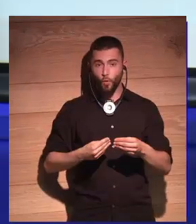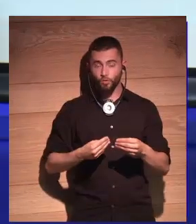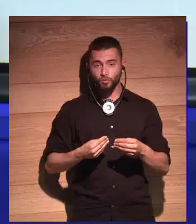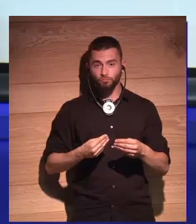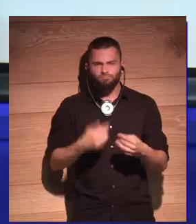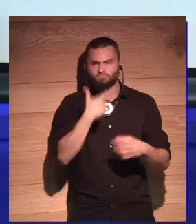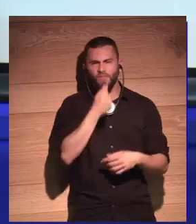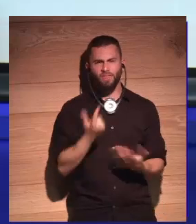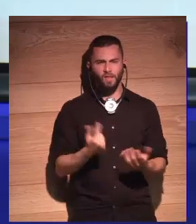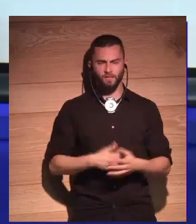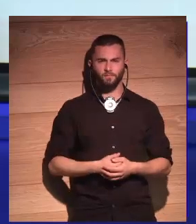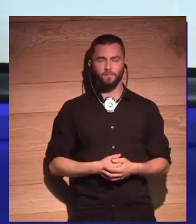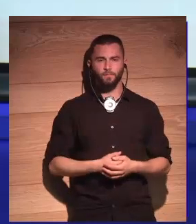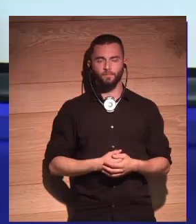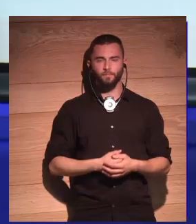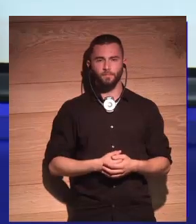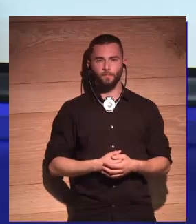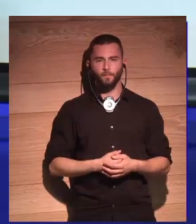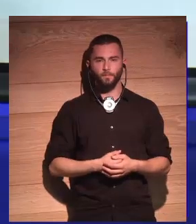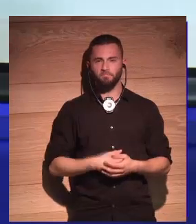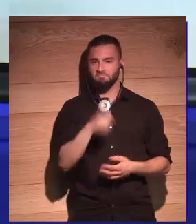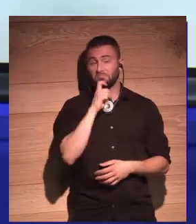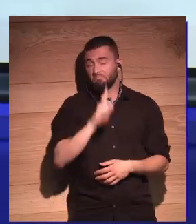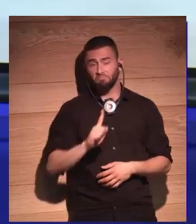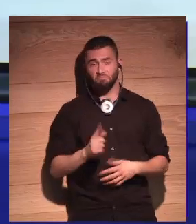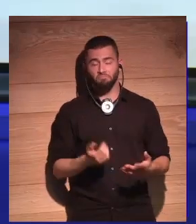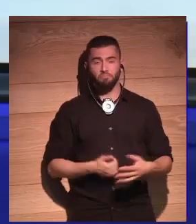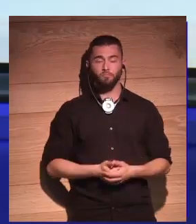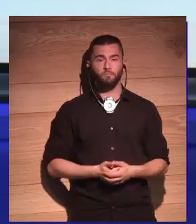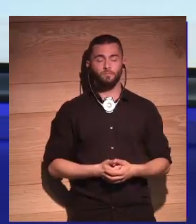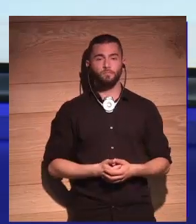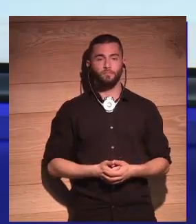son muy sencillos. No son complicados.